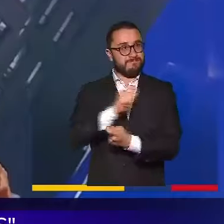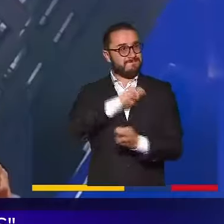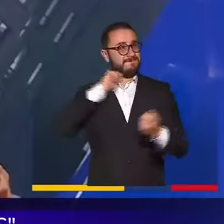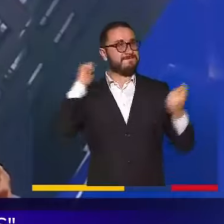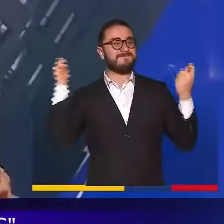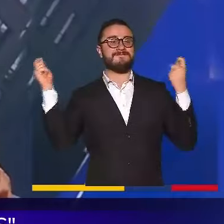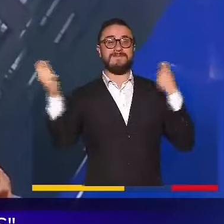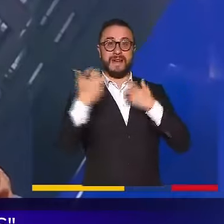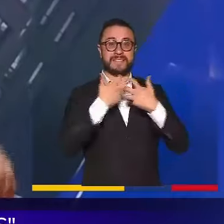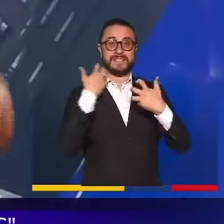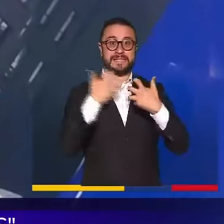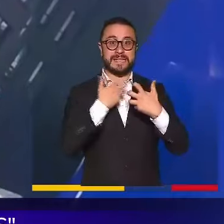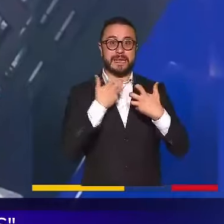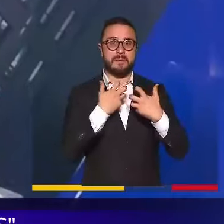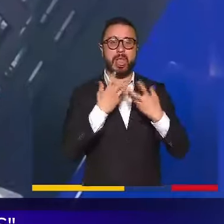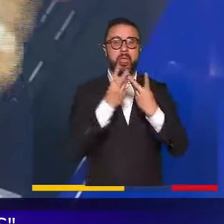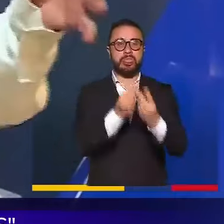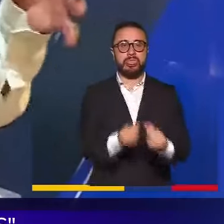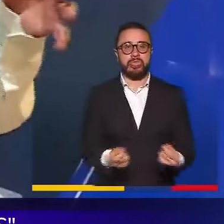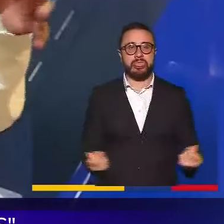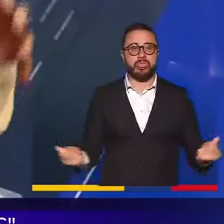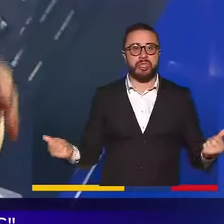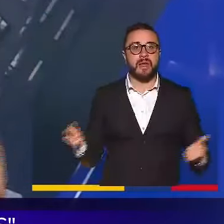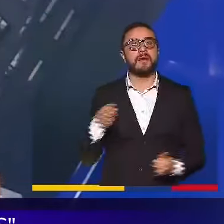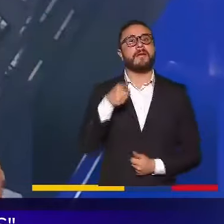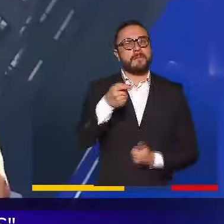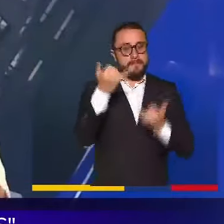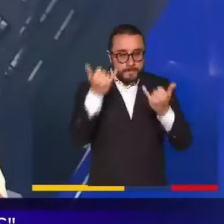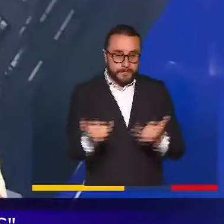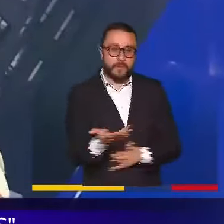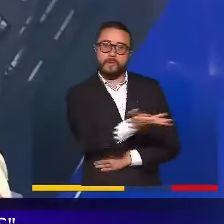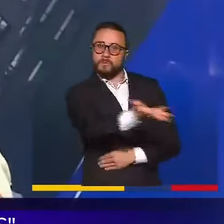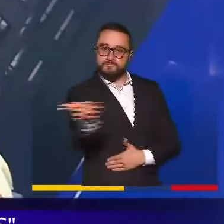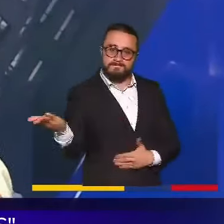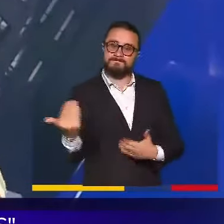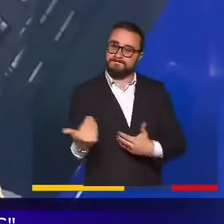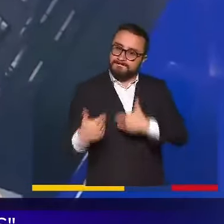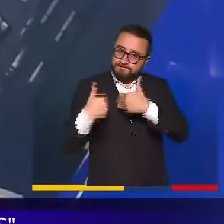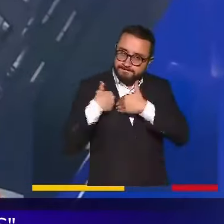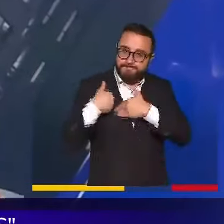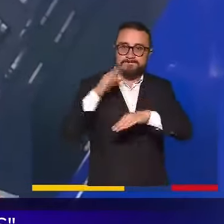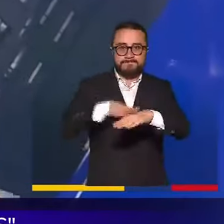este sistema. Pues es aquí donde ustedes tienen una razón de ser